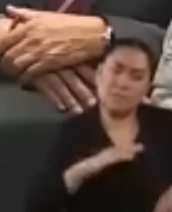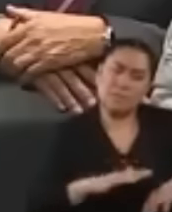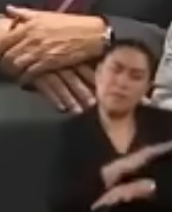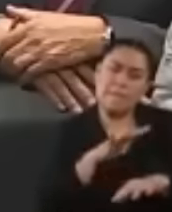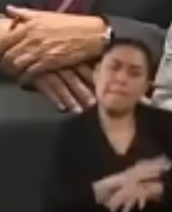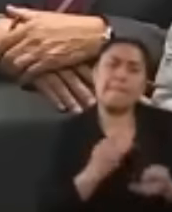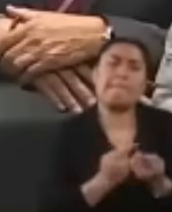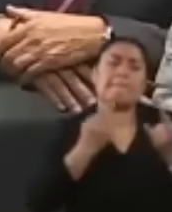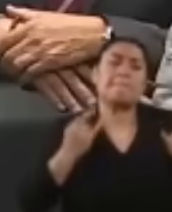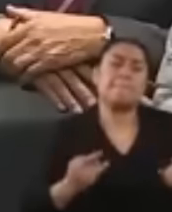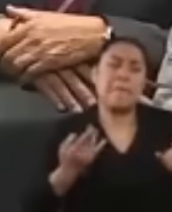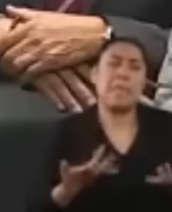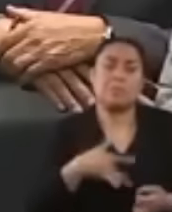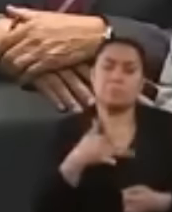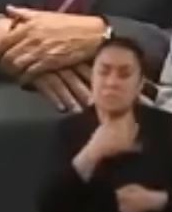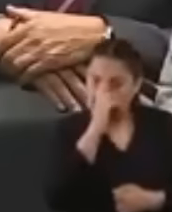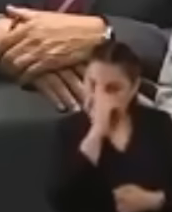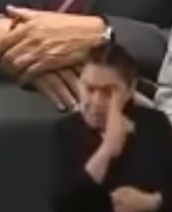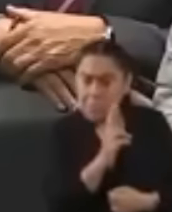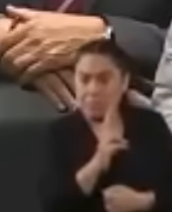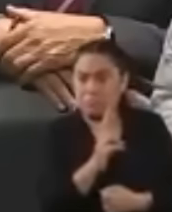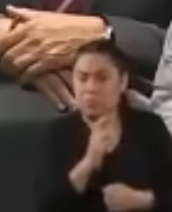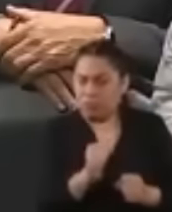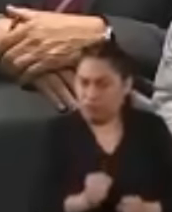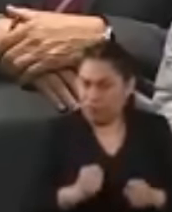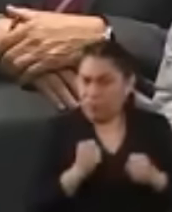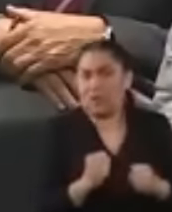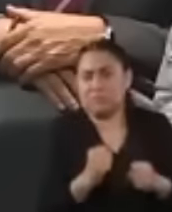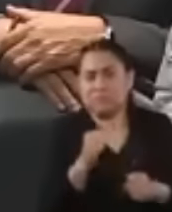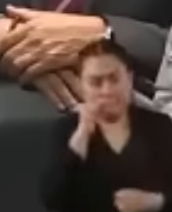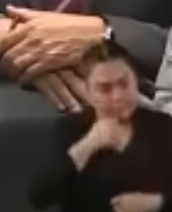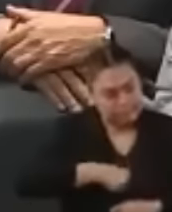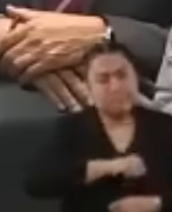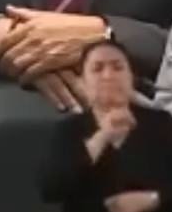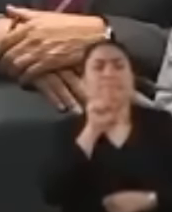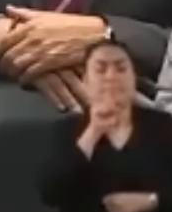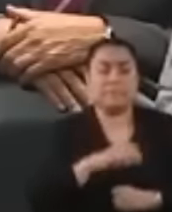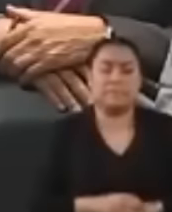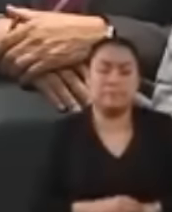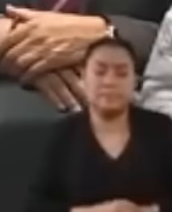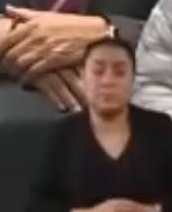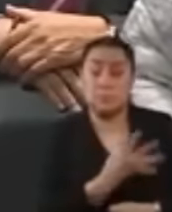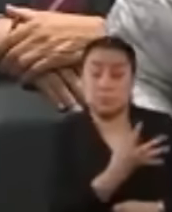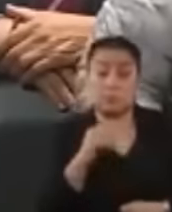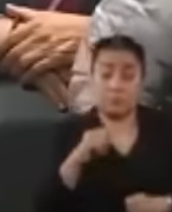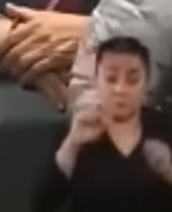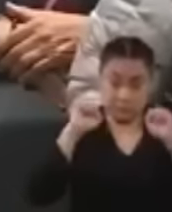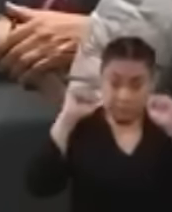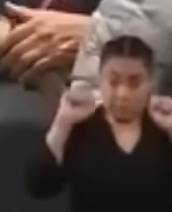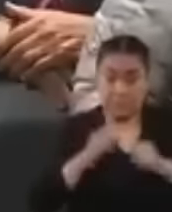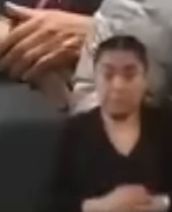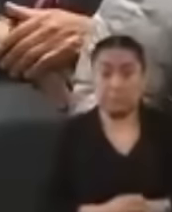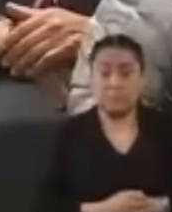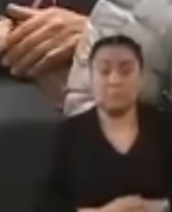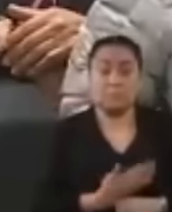con dignidad, con fortaleza y con la frente en alto. ¡Que viva la Cuarta Transformación! ¡Que viva